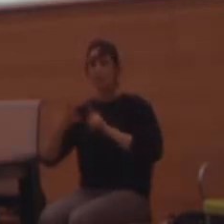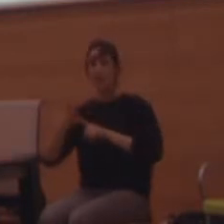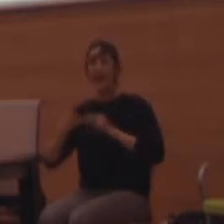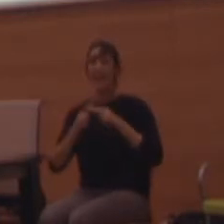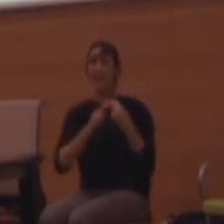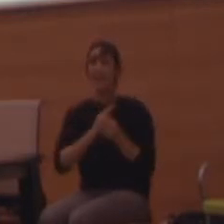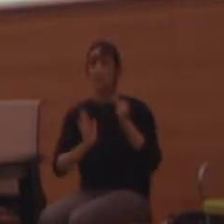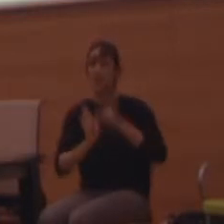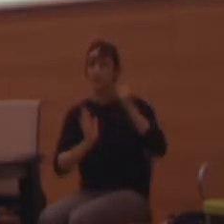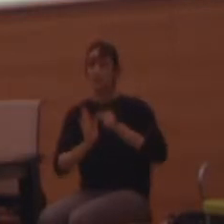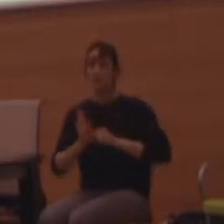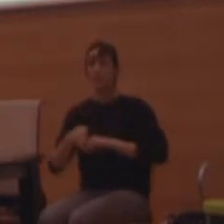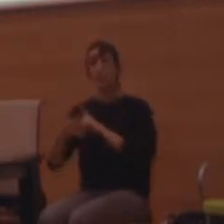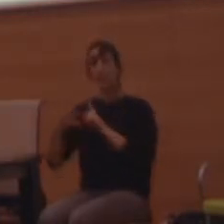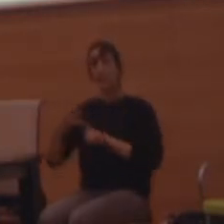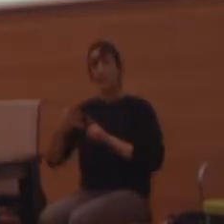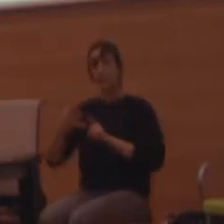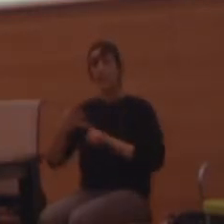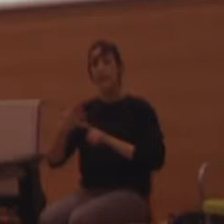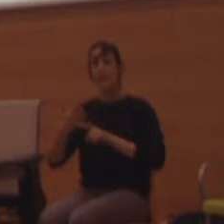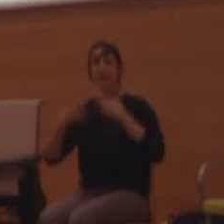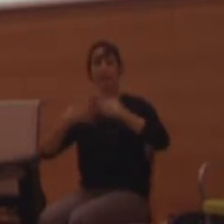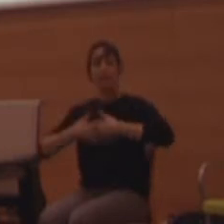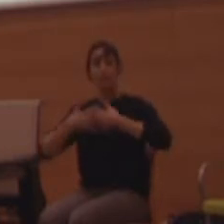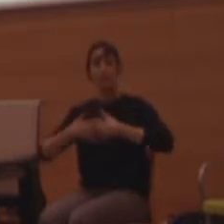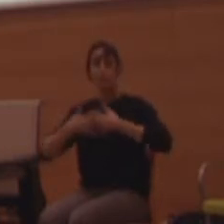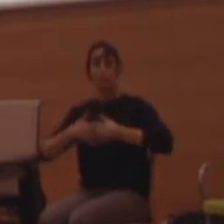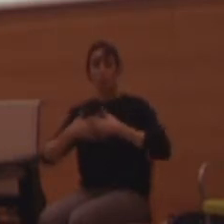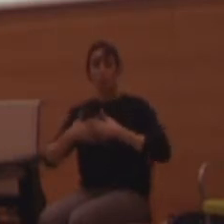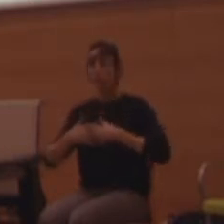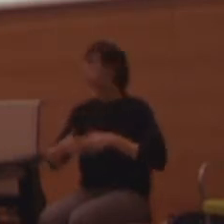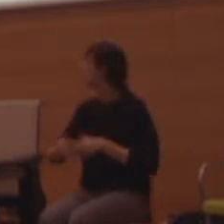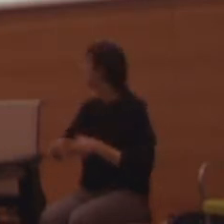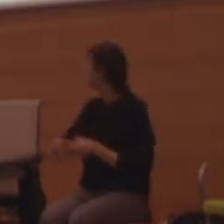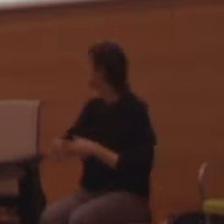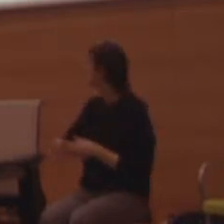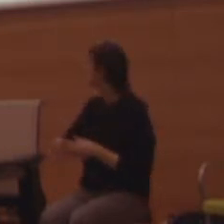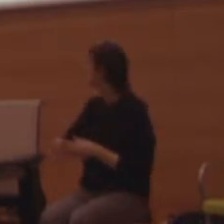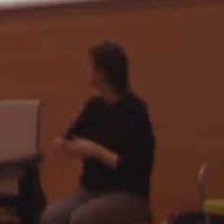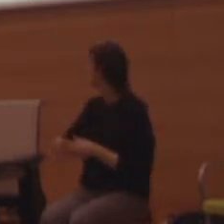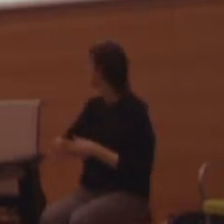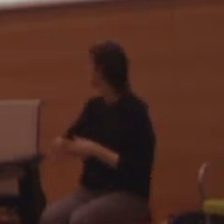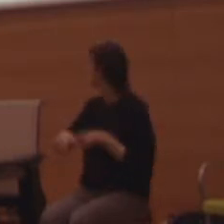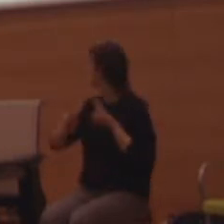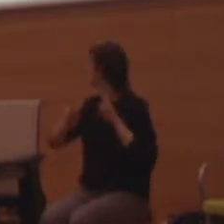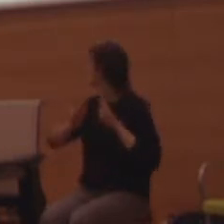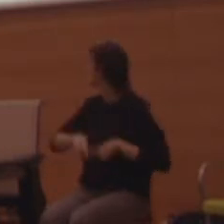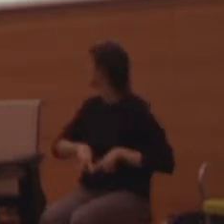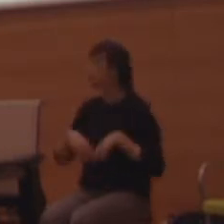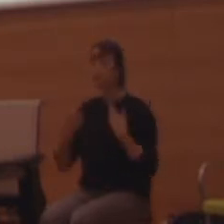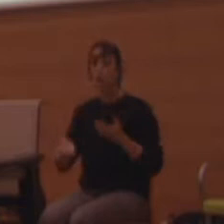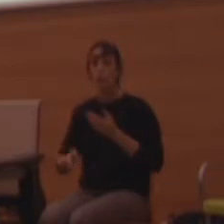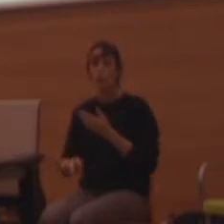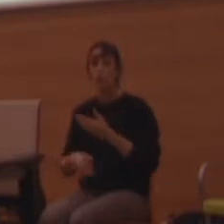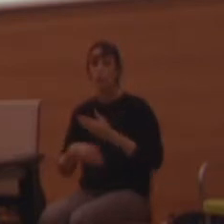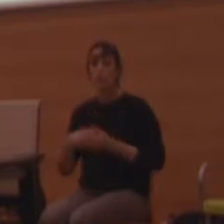articular y función sudomotora. ¿Cómo exploramos cada cosa? Bueno, pues muchas veces estamos haciendo y